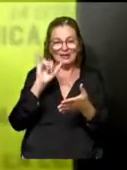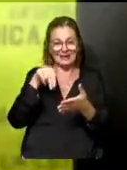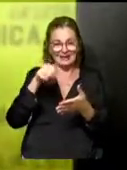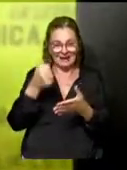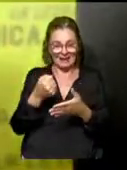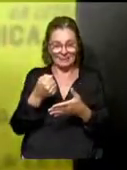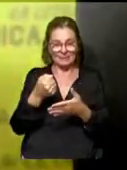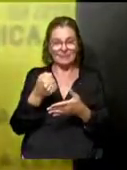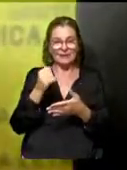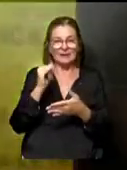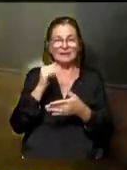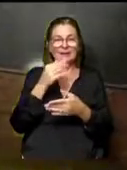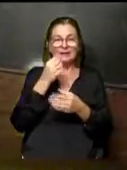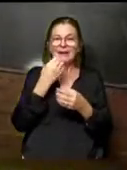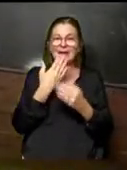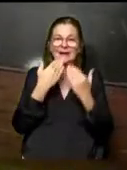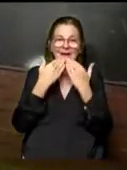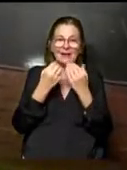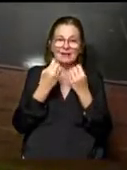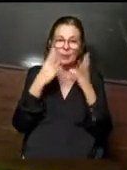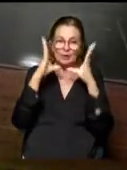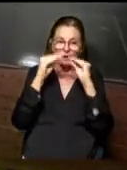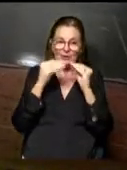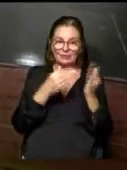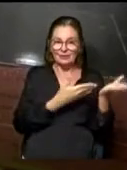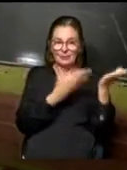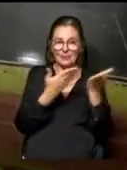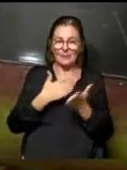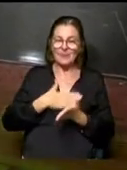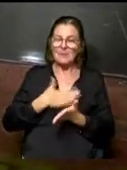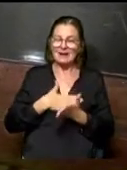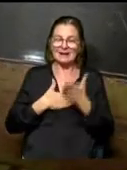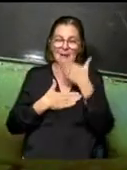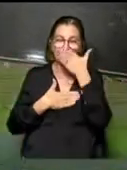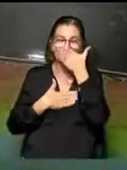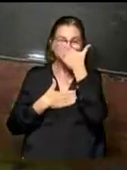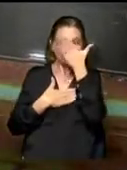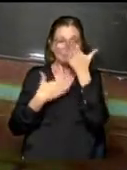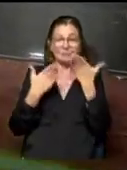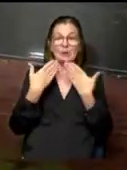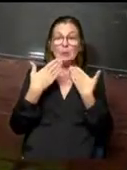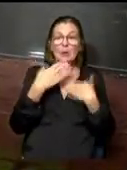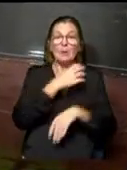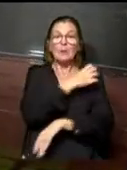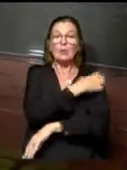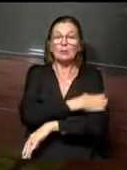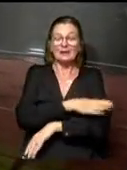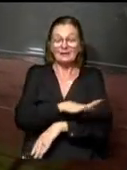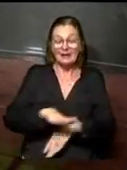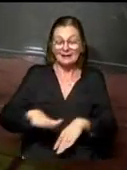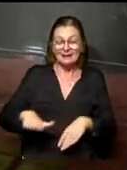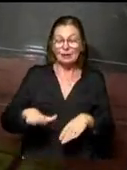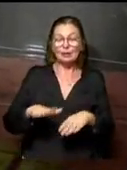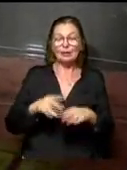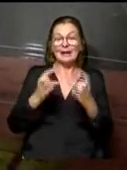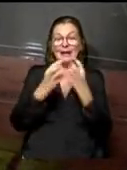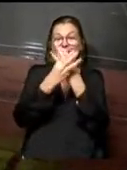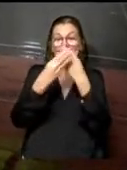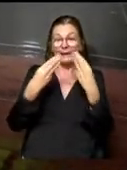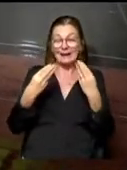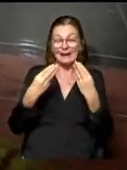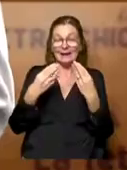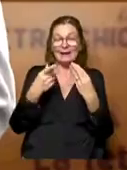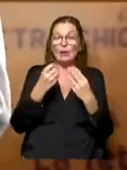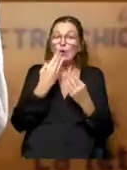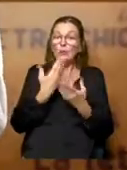Ciudadana. Elina, gracias, buenas noches, un placer recibirte. Jorge. Vamos a hablar de pobreza en general, pobreza infantil en particular, y cómo